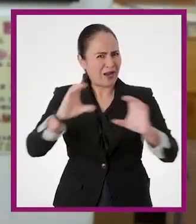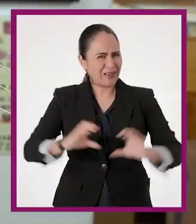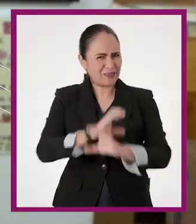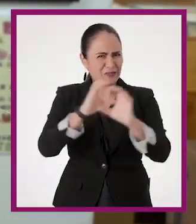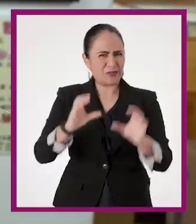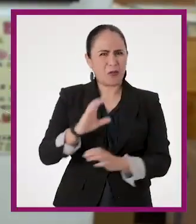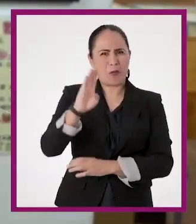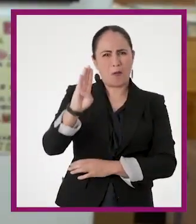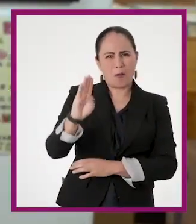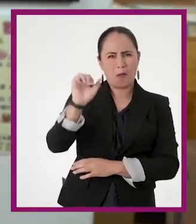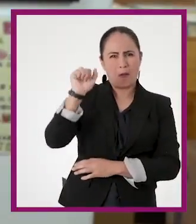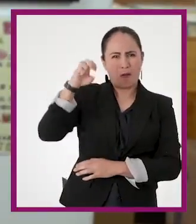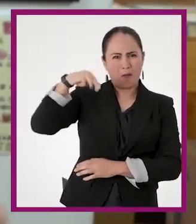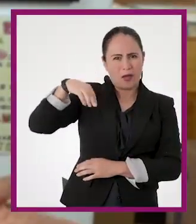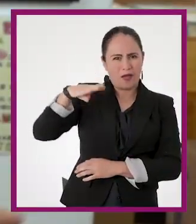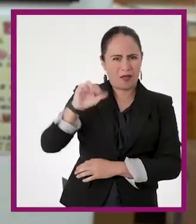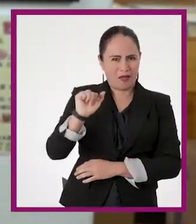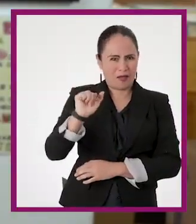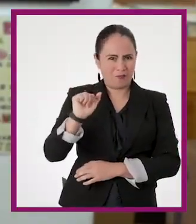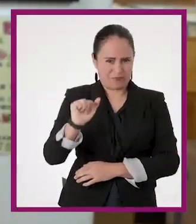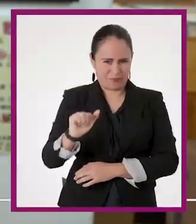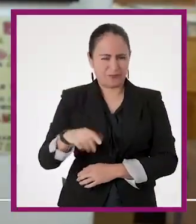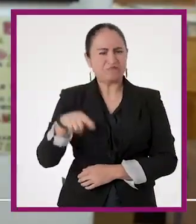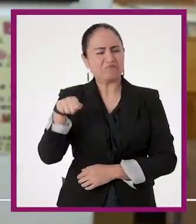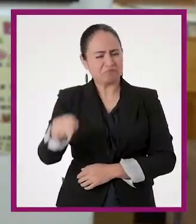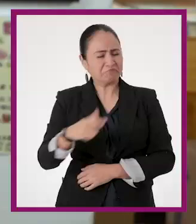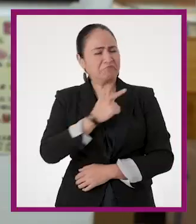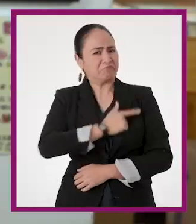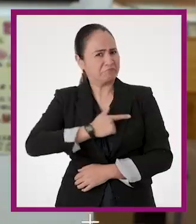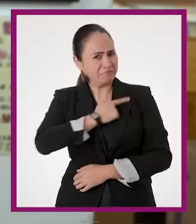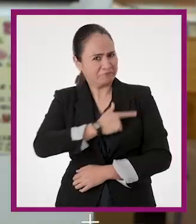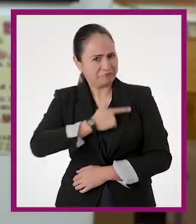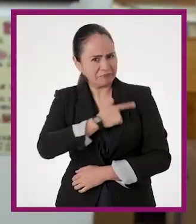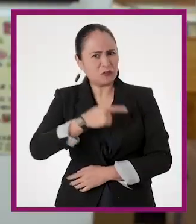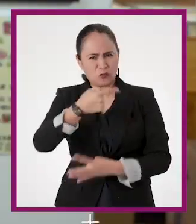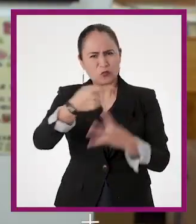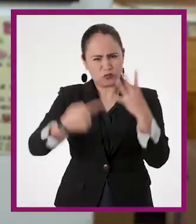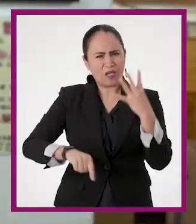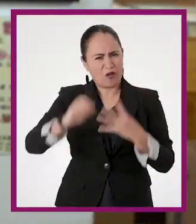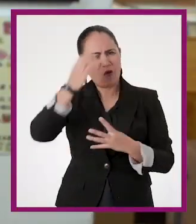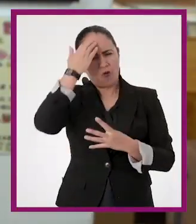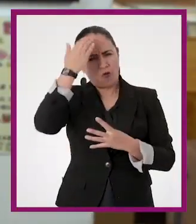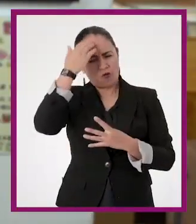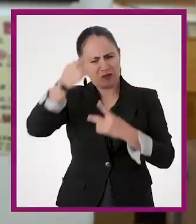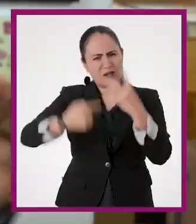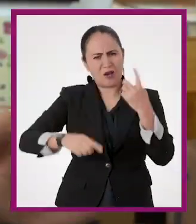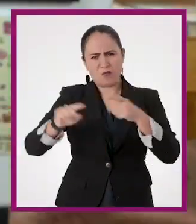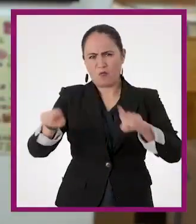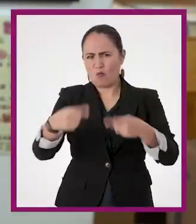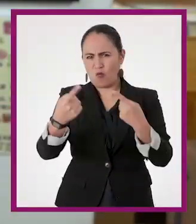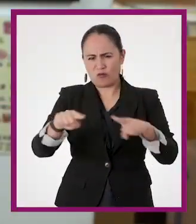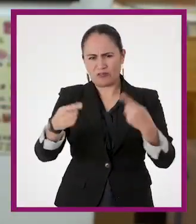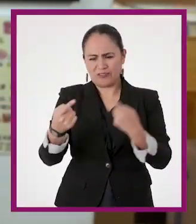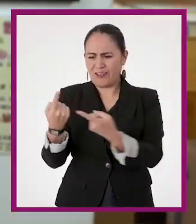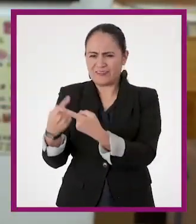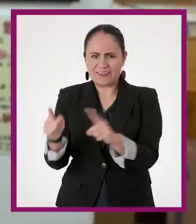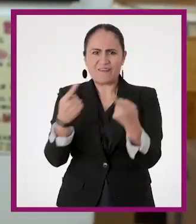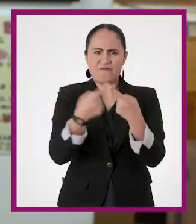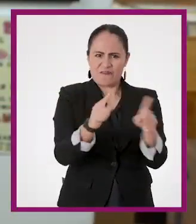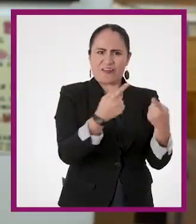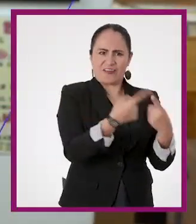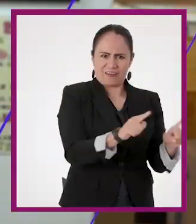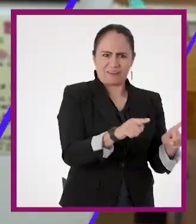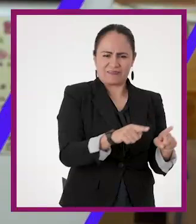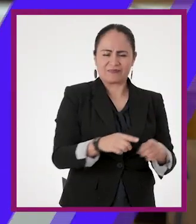llamaba La Bamba, El Gusto, y otras que muchos de ustedes deben conocer muy bien en múltiples versiones que se han